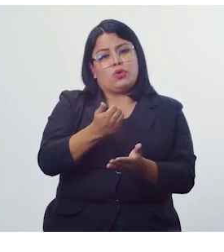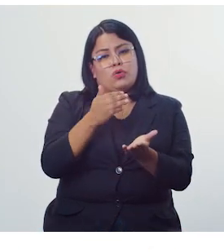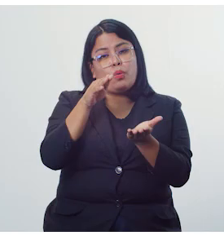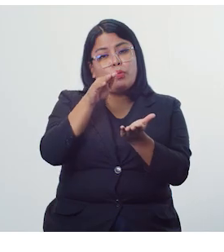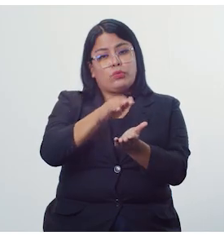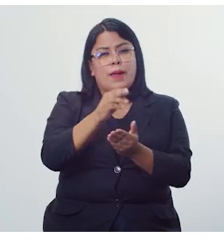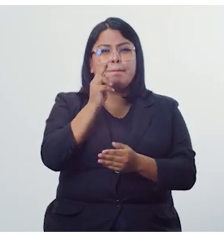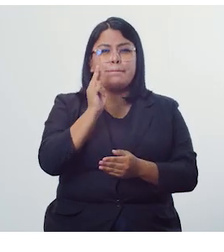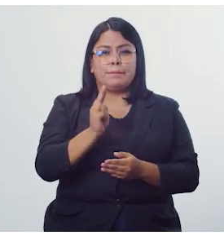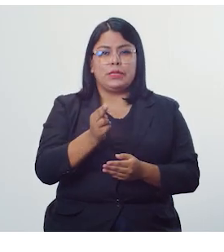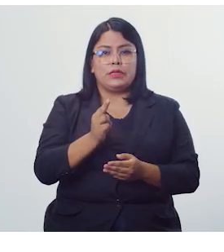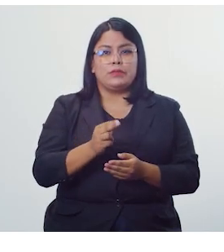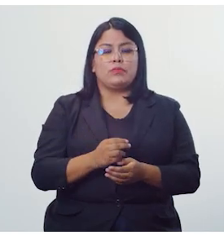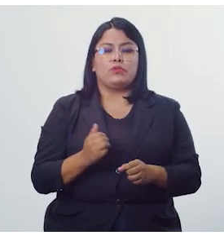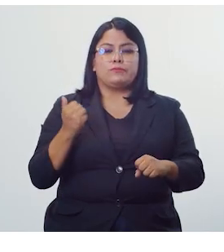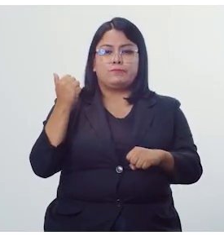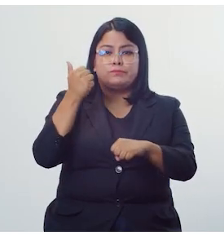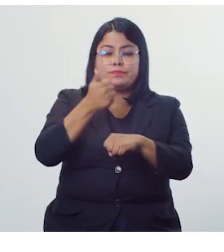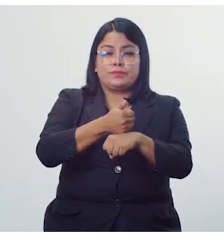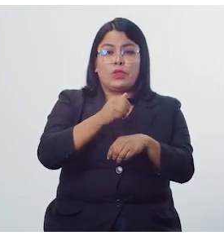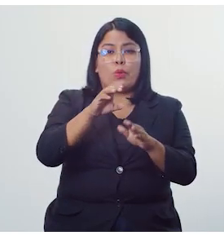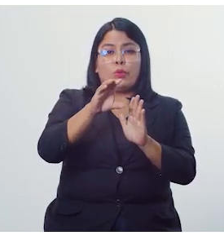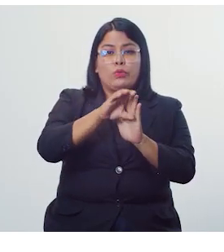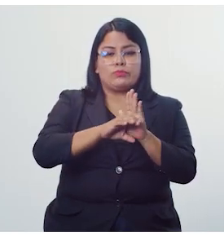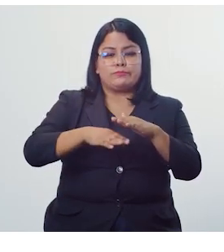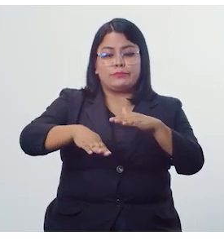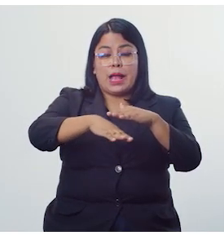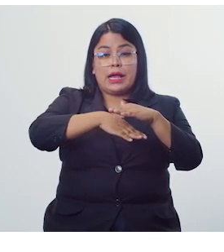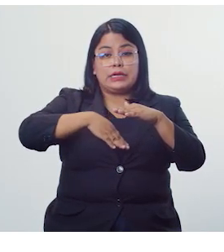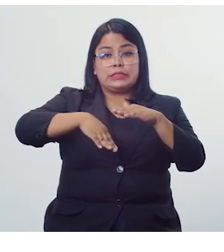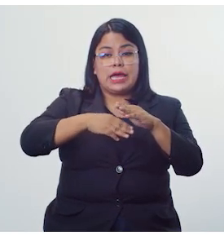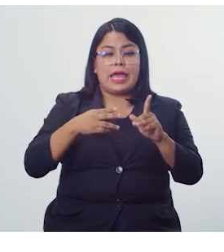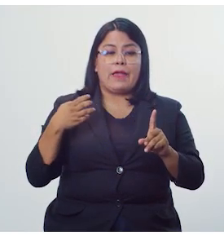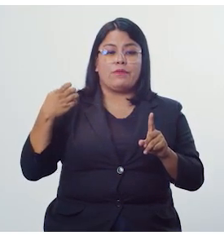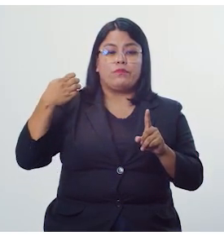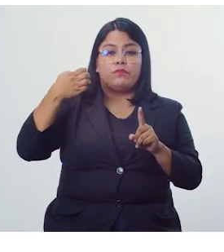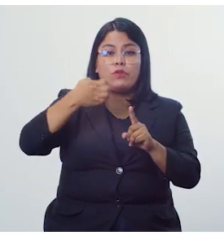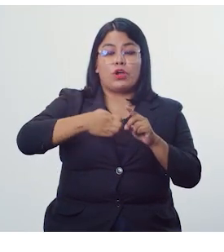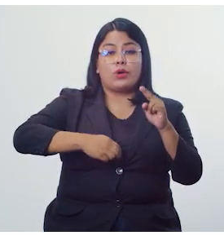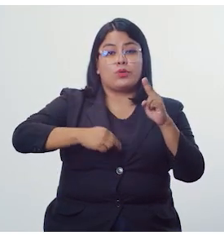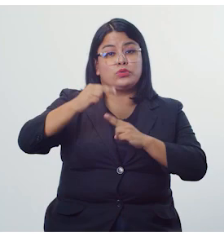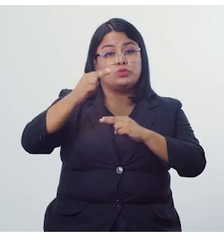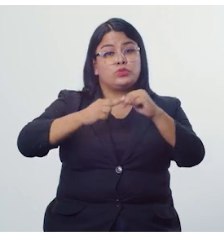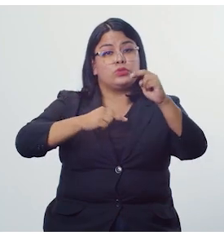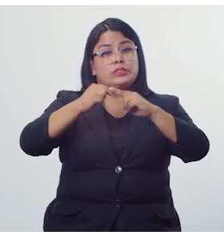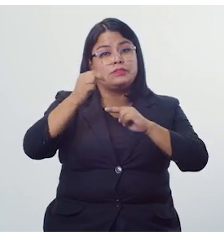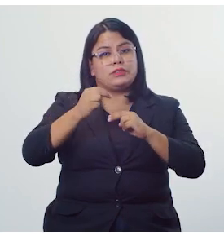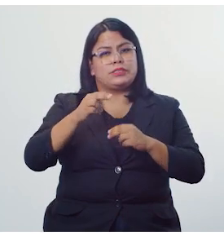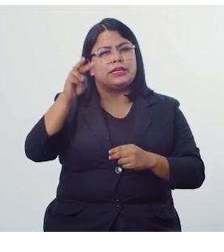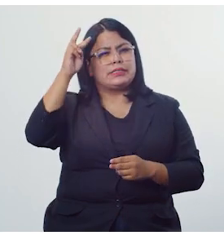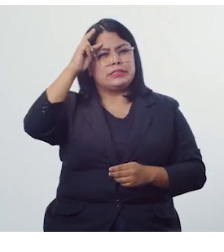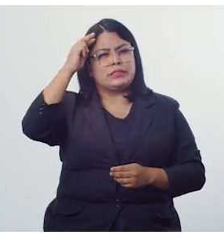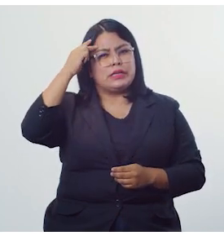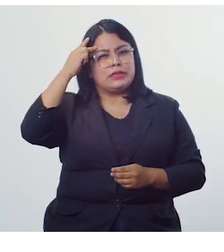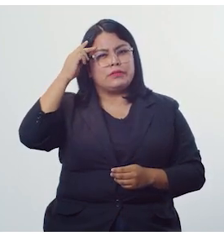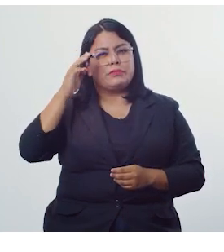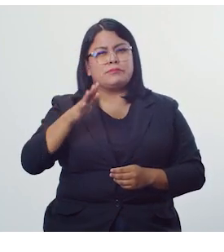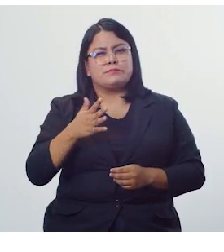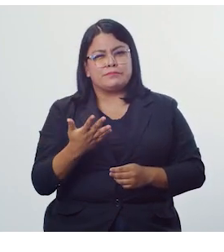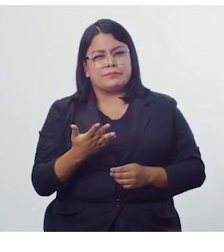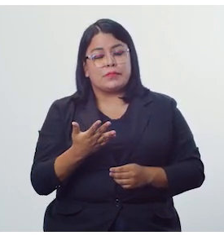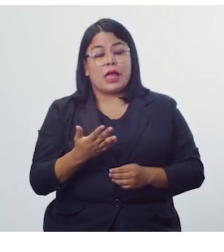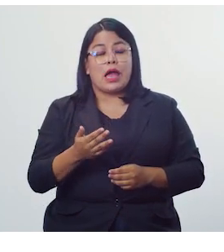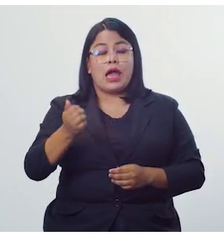unidad. Asimismo, los fundamentos curriculares se basan en un enfoque constructivista. ¿Qué quiere decir esto? Que